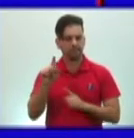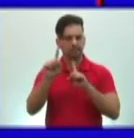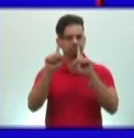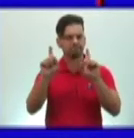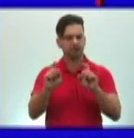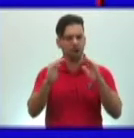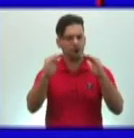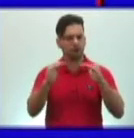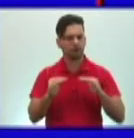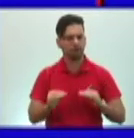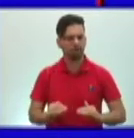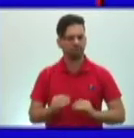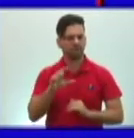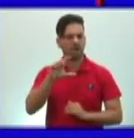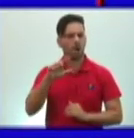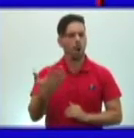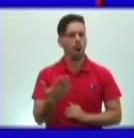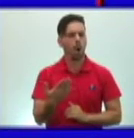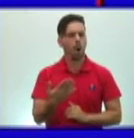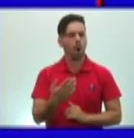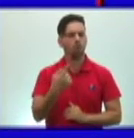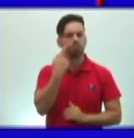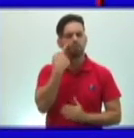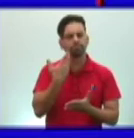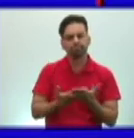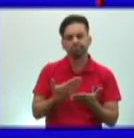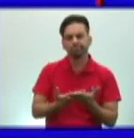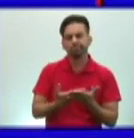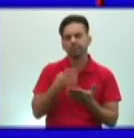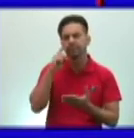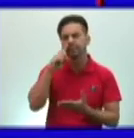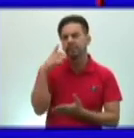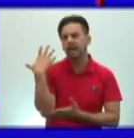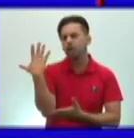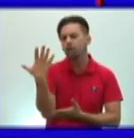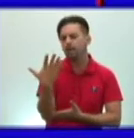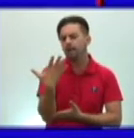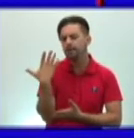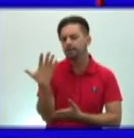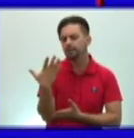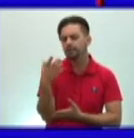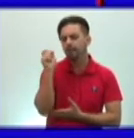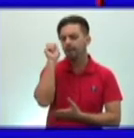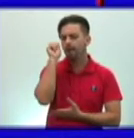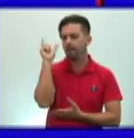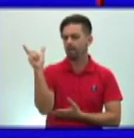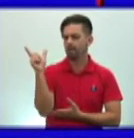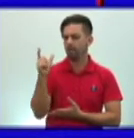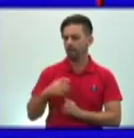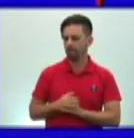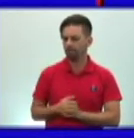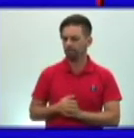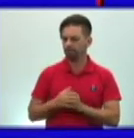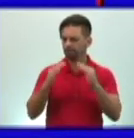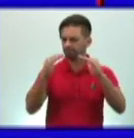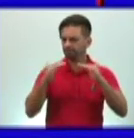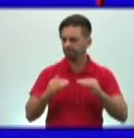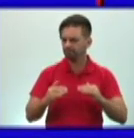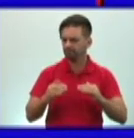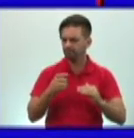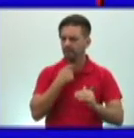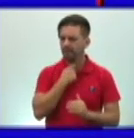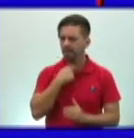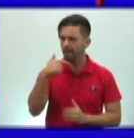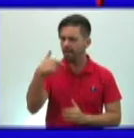interrogantes. ¿Cómo se expresa la naturaleza en nuestras ideas? ¿Qué ejemplos históricos dan fe de la validez de estas